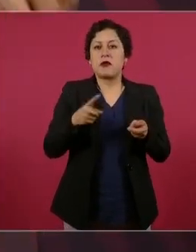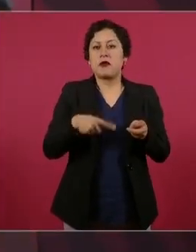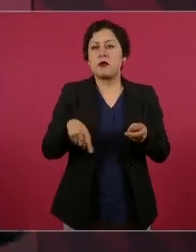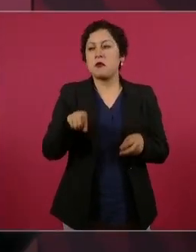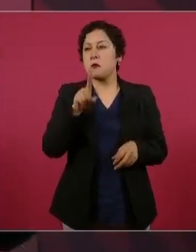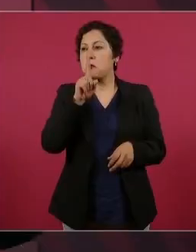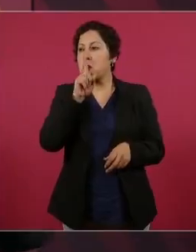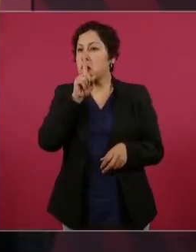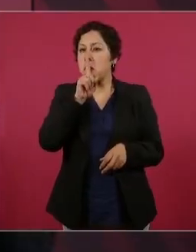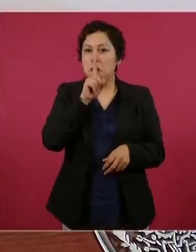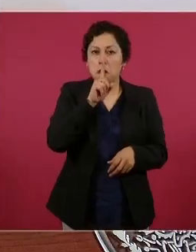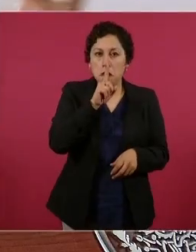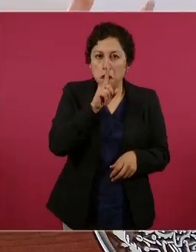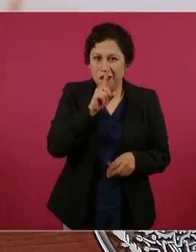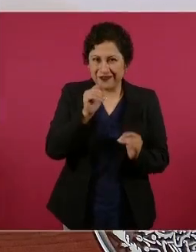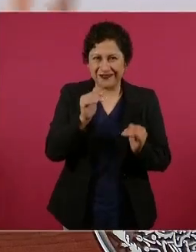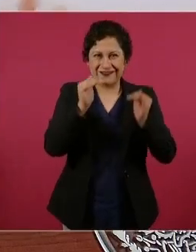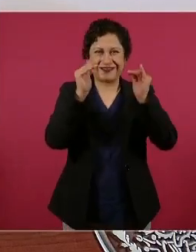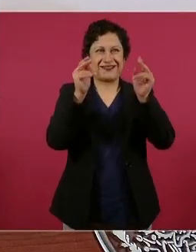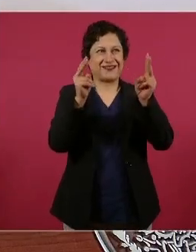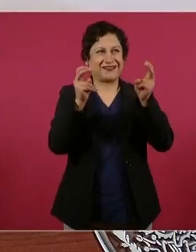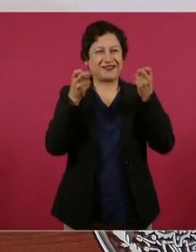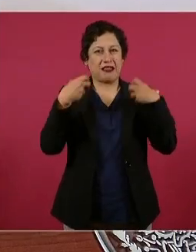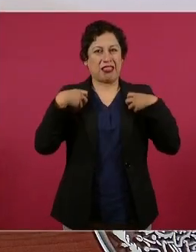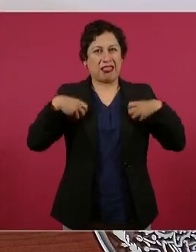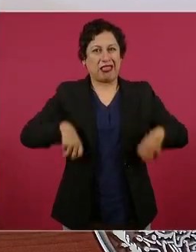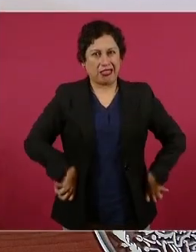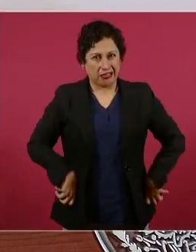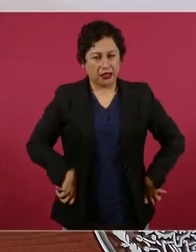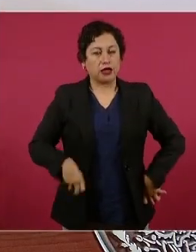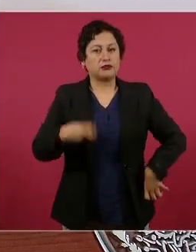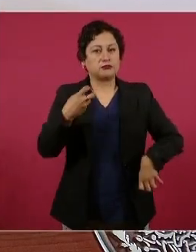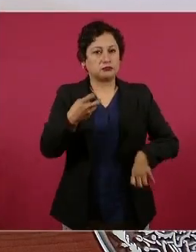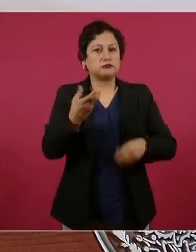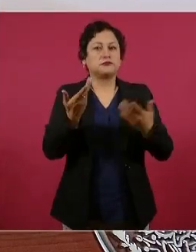En juicios que antes